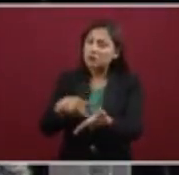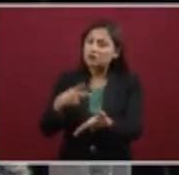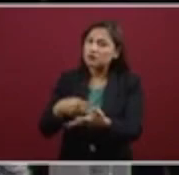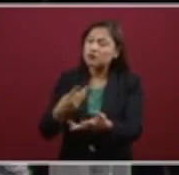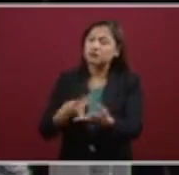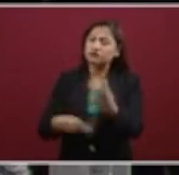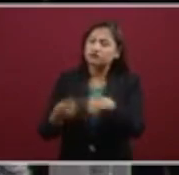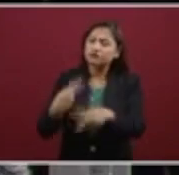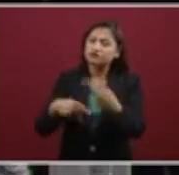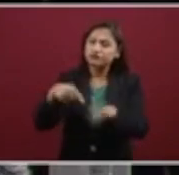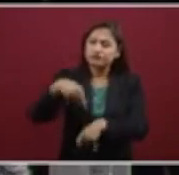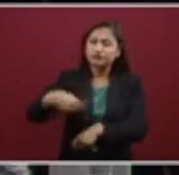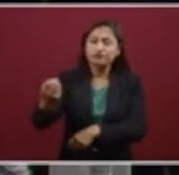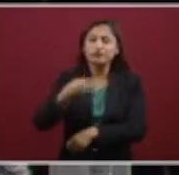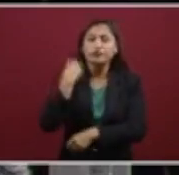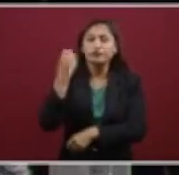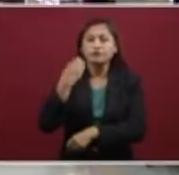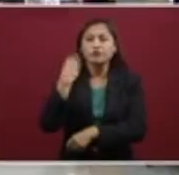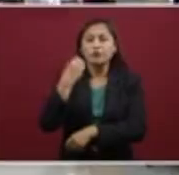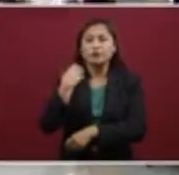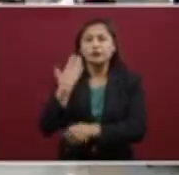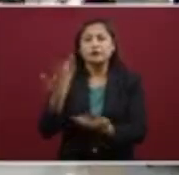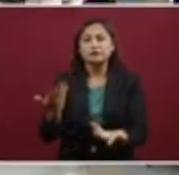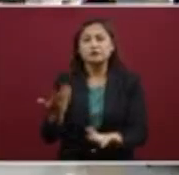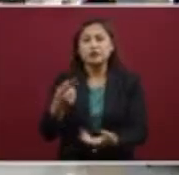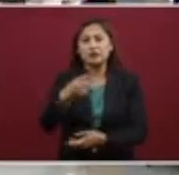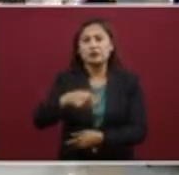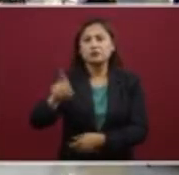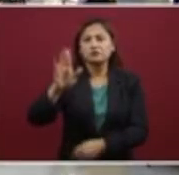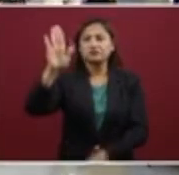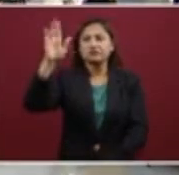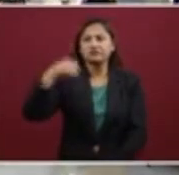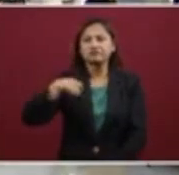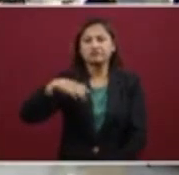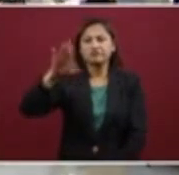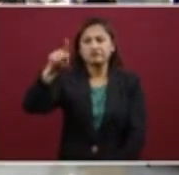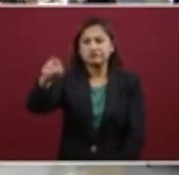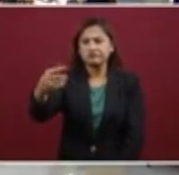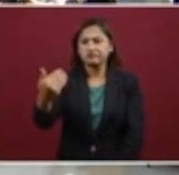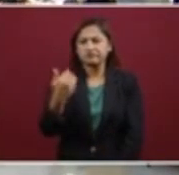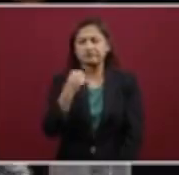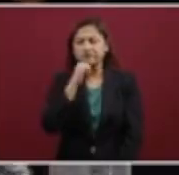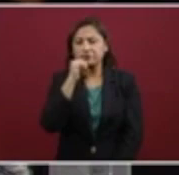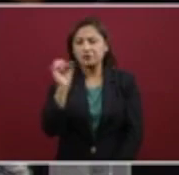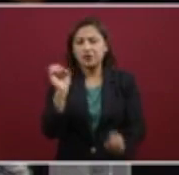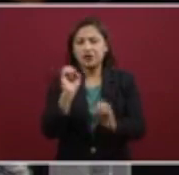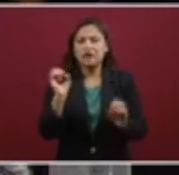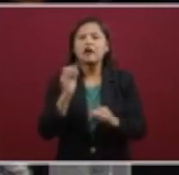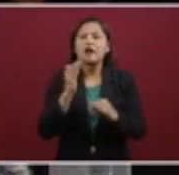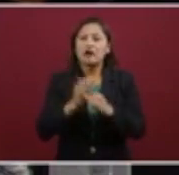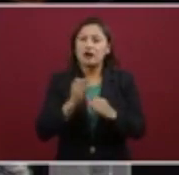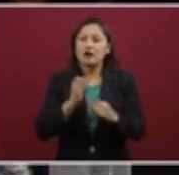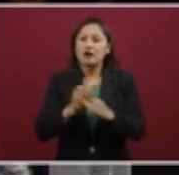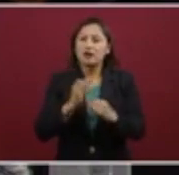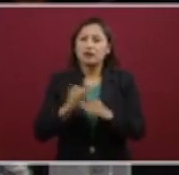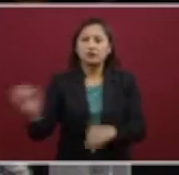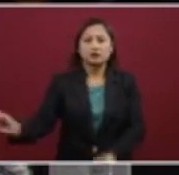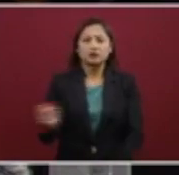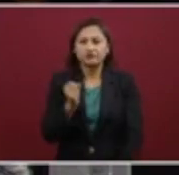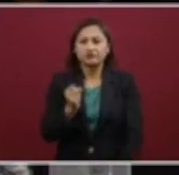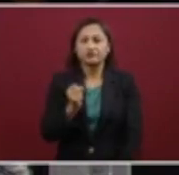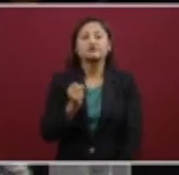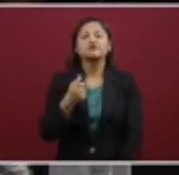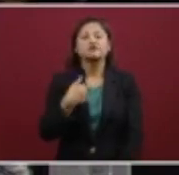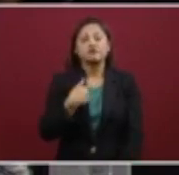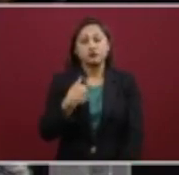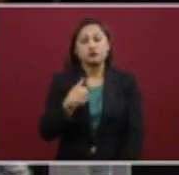sucesos. Usted no me ha dado la palabra y ahorita tuve que pedirla de una manera que no me gusta.